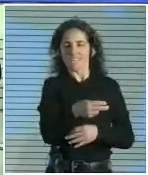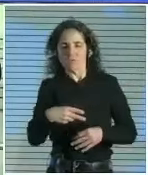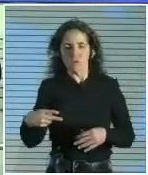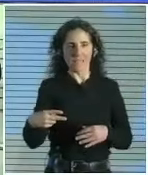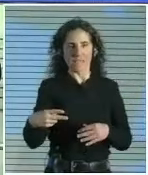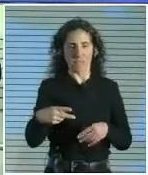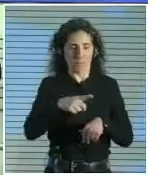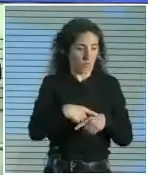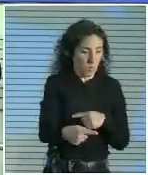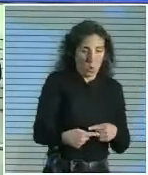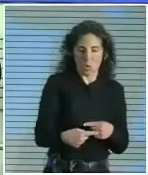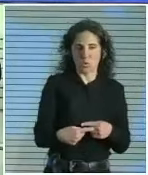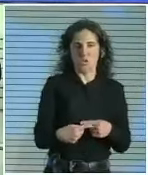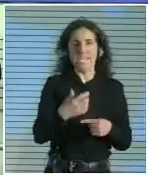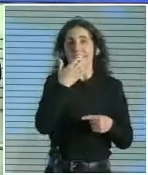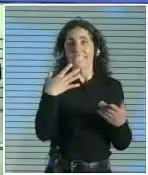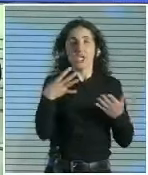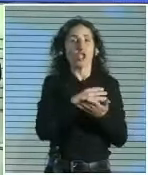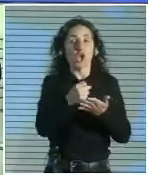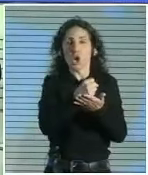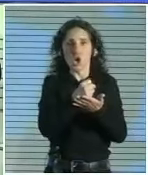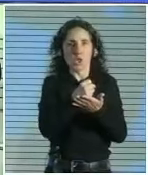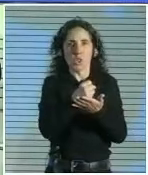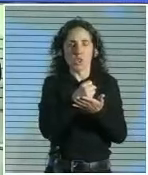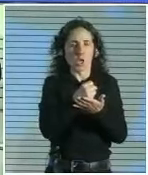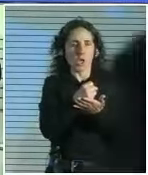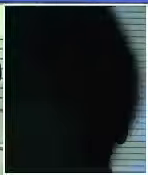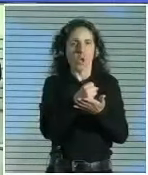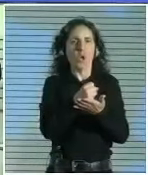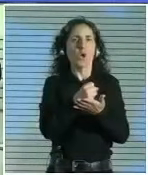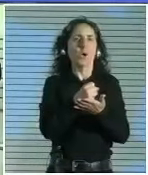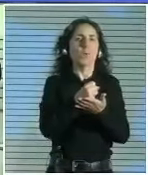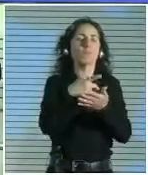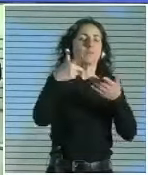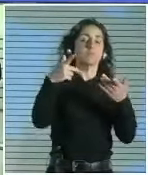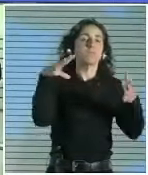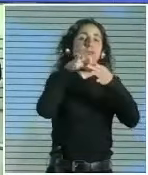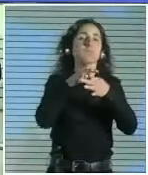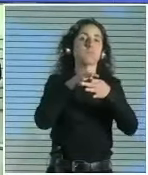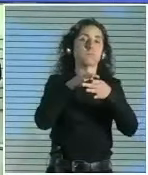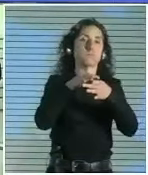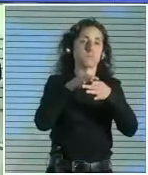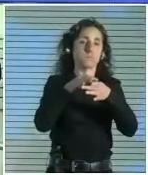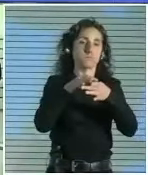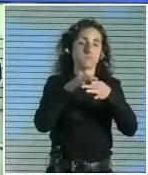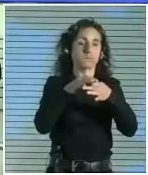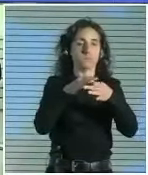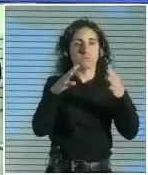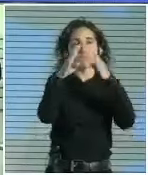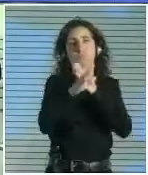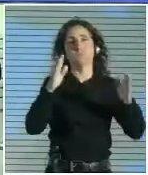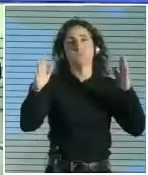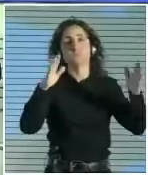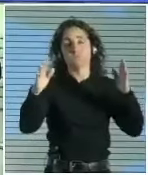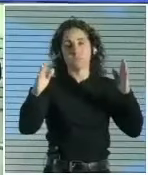Si todo lo ciframos a una política que tiene un horizonte temporal que supera el ciclo político, pues estaríamos